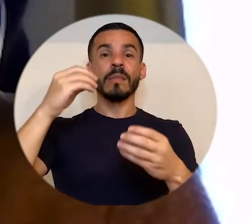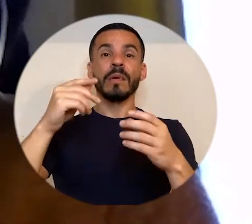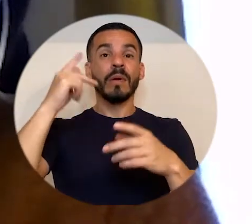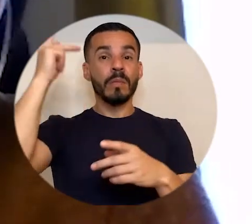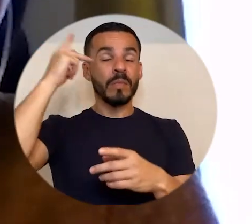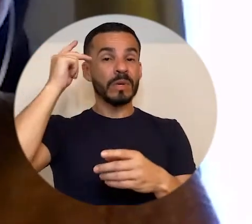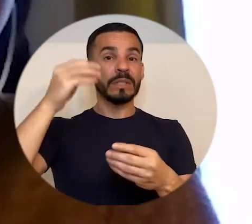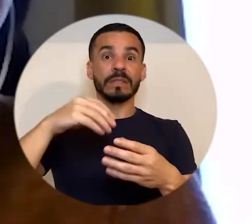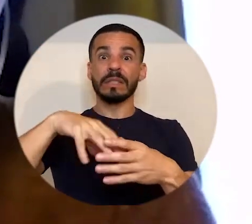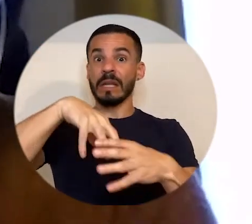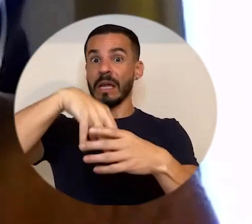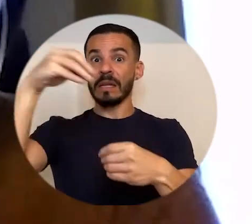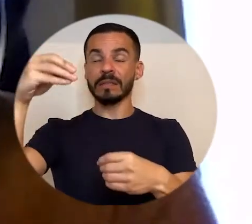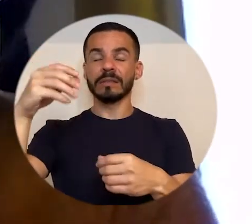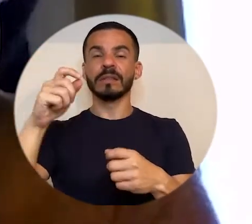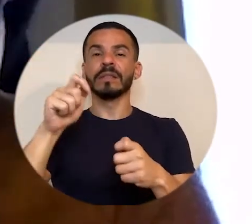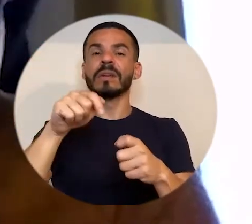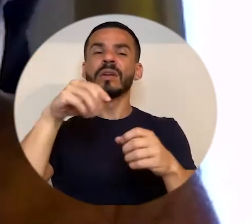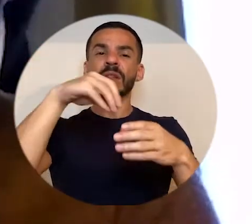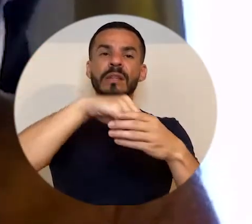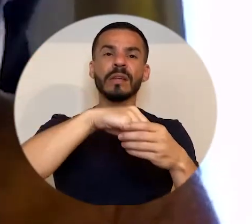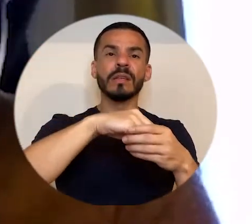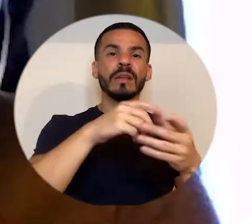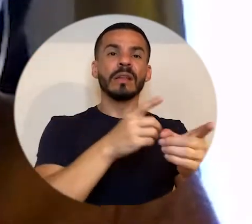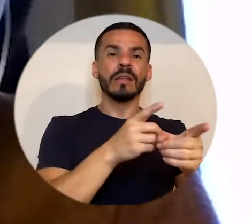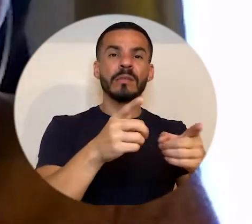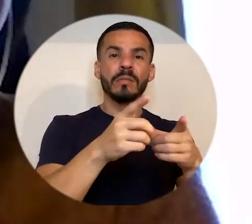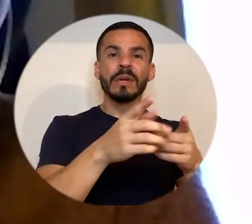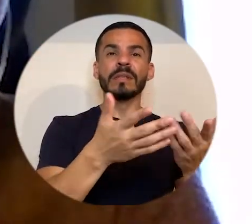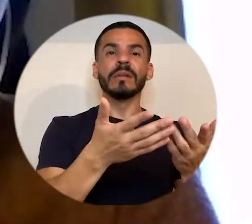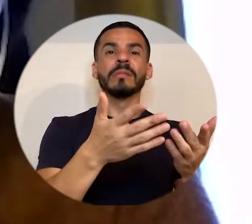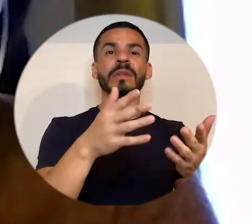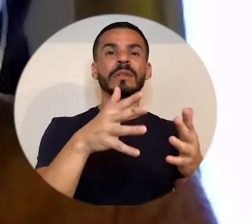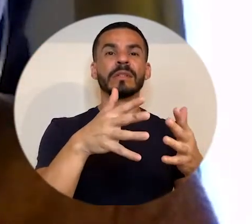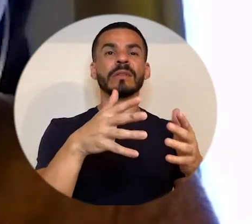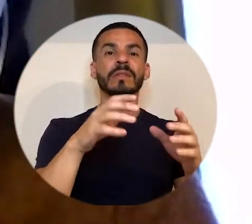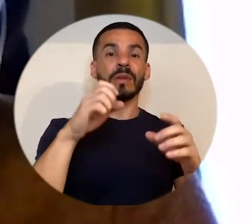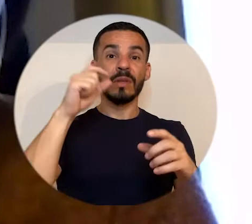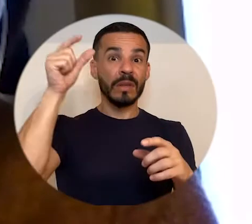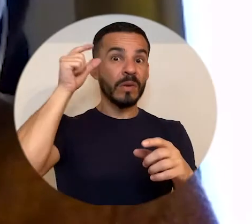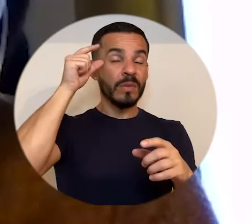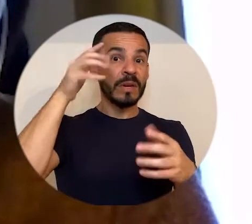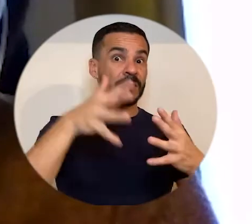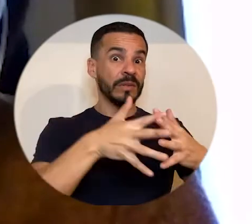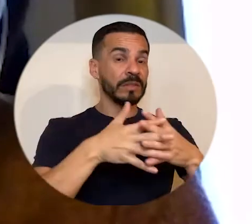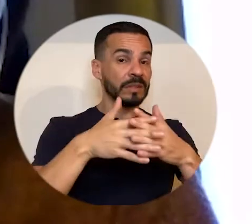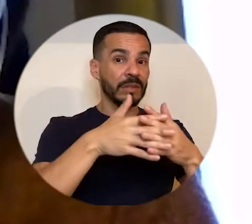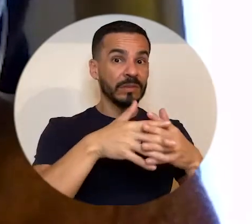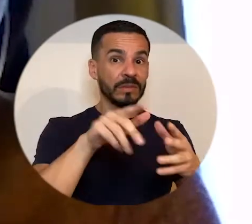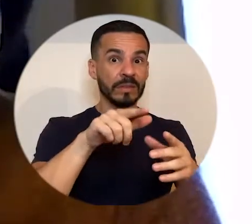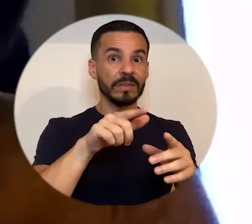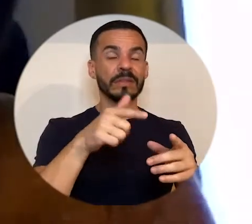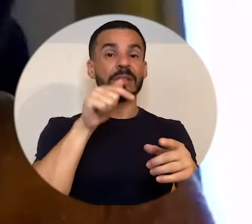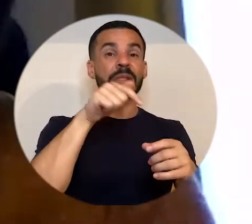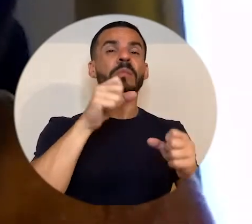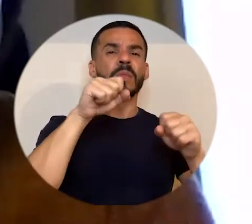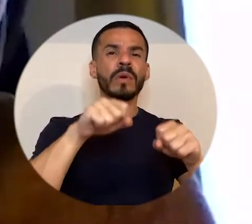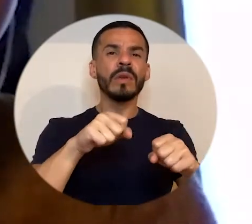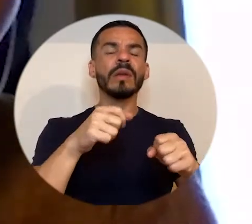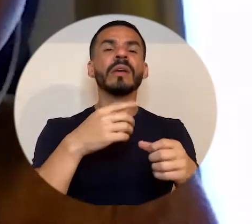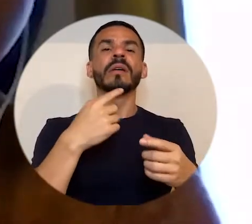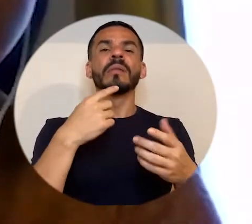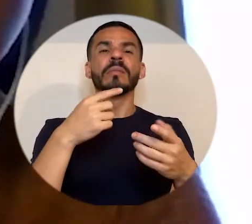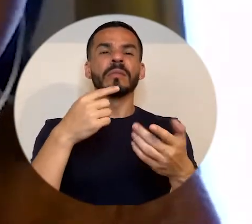política exterior, precisamente en el Departamento de Estado de los Estados Unidos. Y si pudiéramos resumir